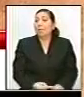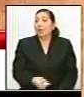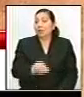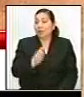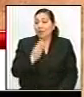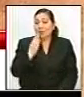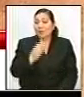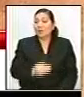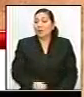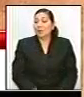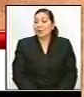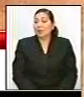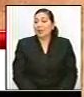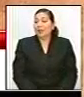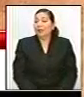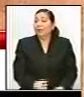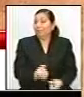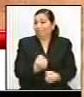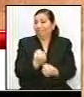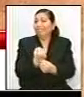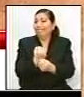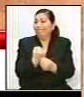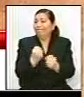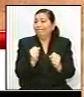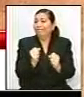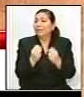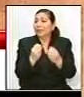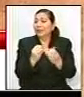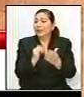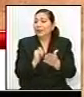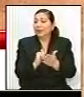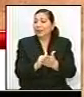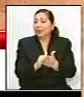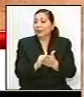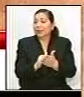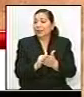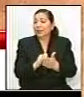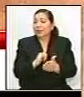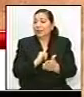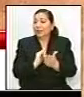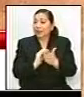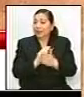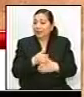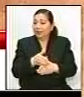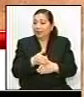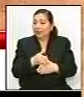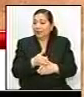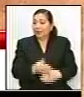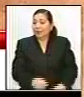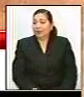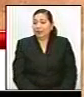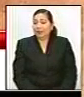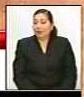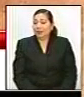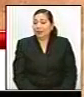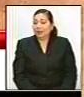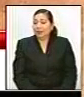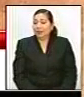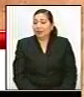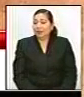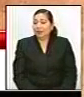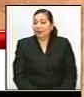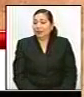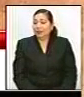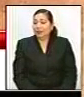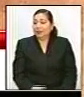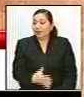supo salvarme. Porque yo llegué y un día,